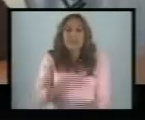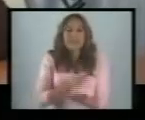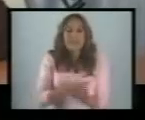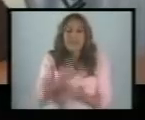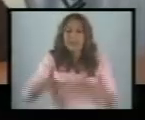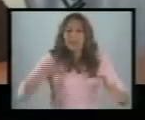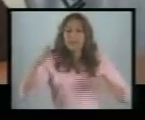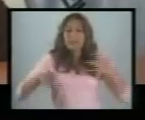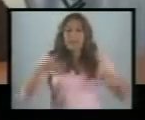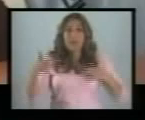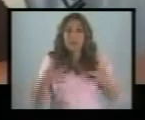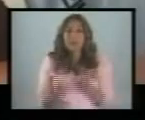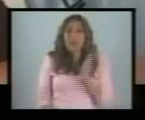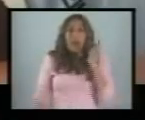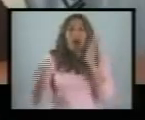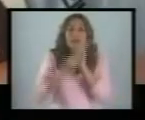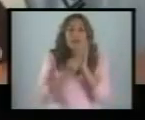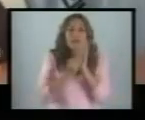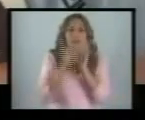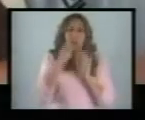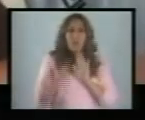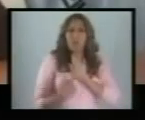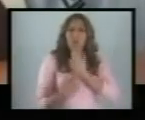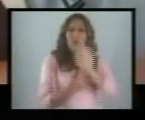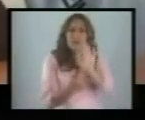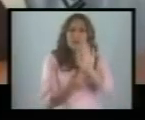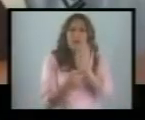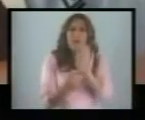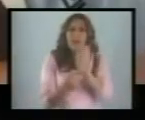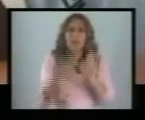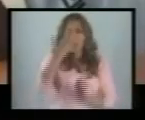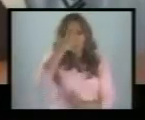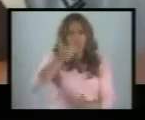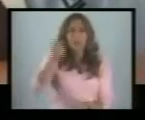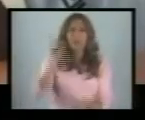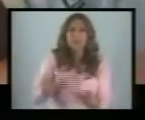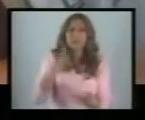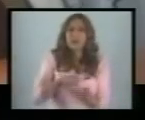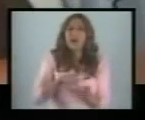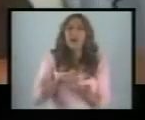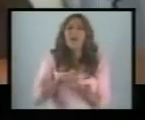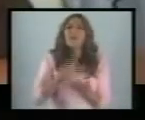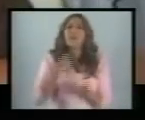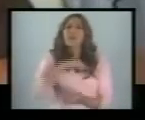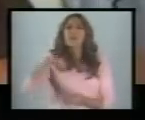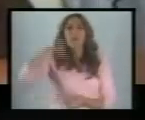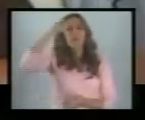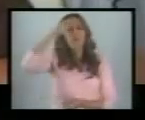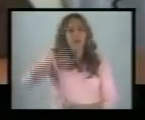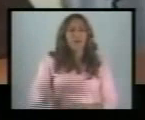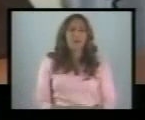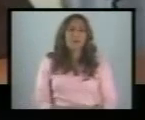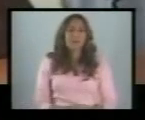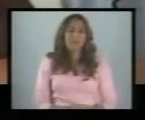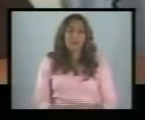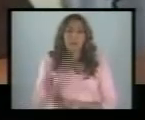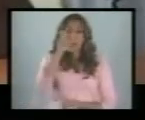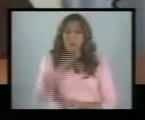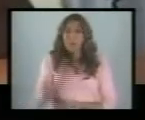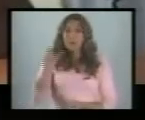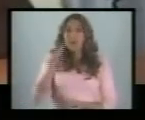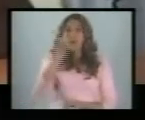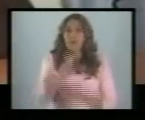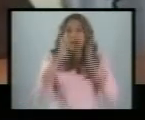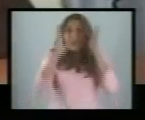será nuevamente reflejo del protagonismo democrático de nuestro pueblo. A las venezolanas y a los venezolanos les